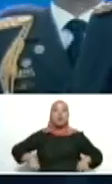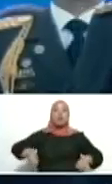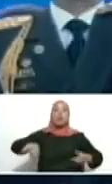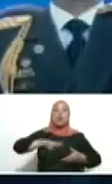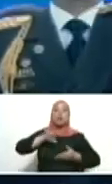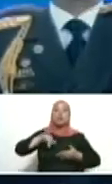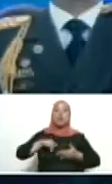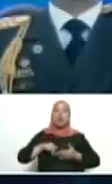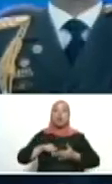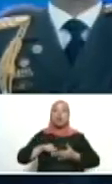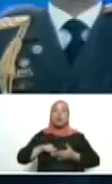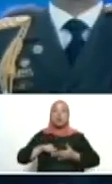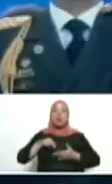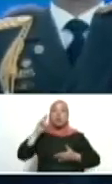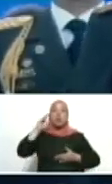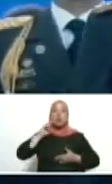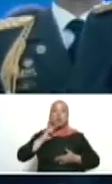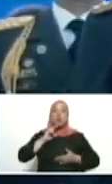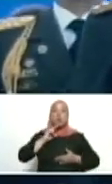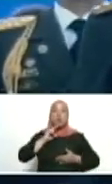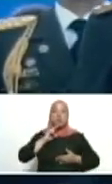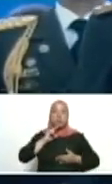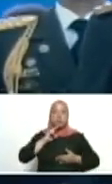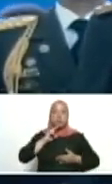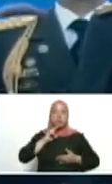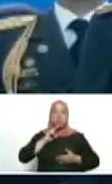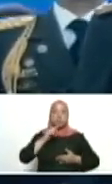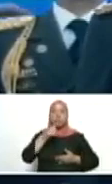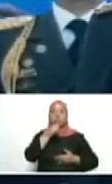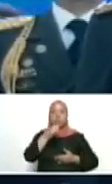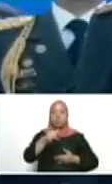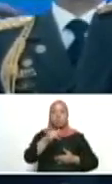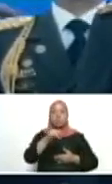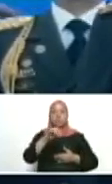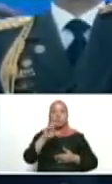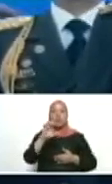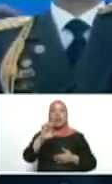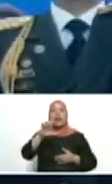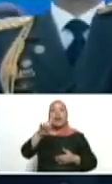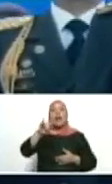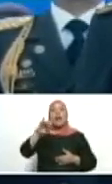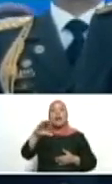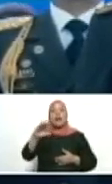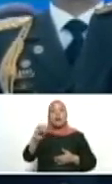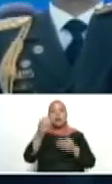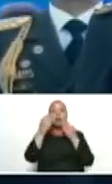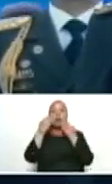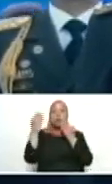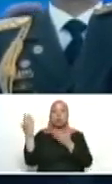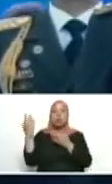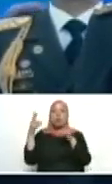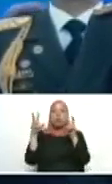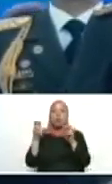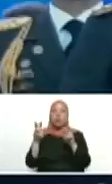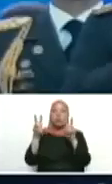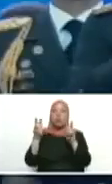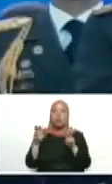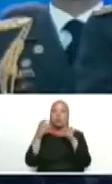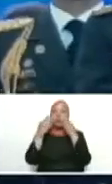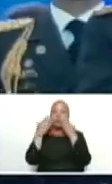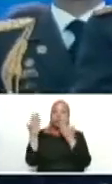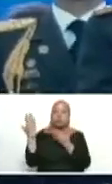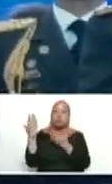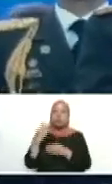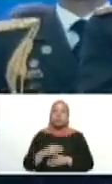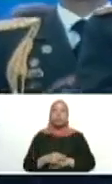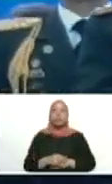Nacional Bolivariana al mayor general Elio Estrada, nuevo comandante. Leale siempre,